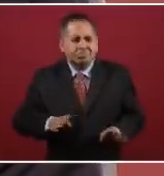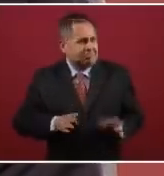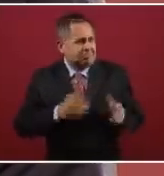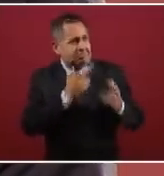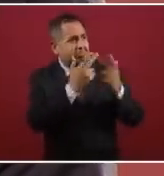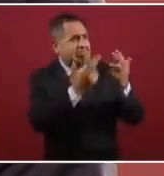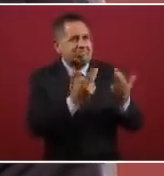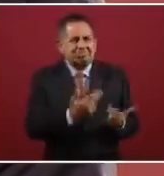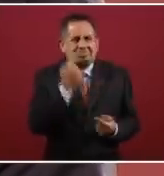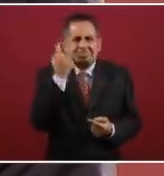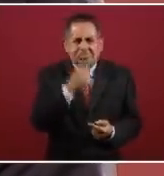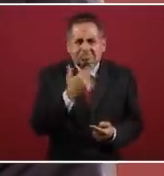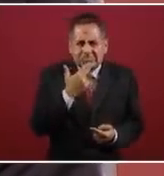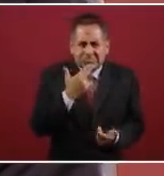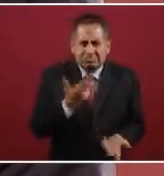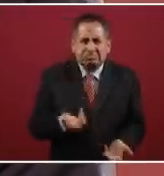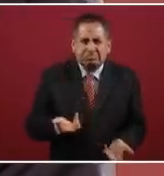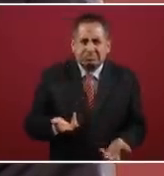actitudes.